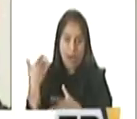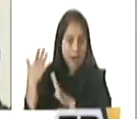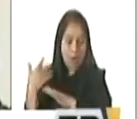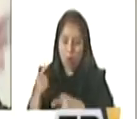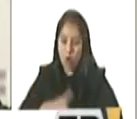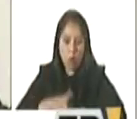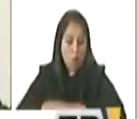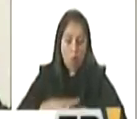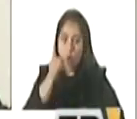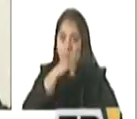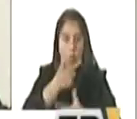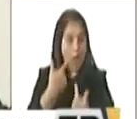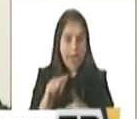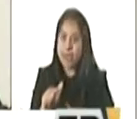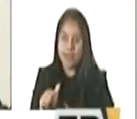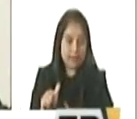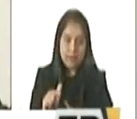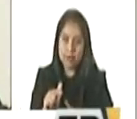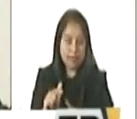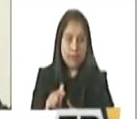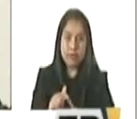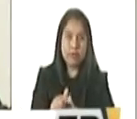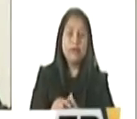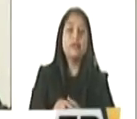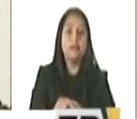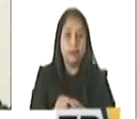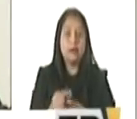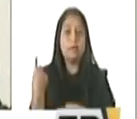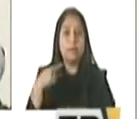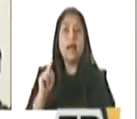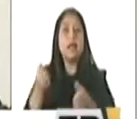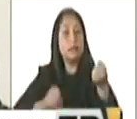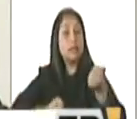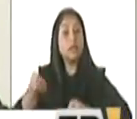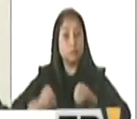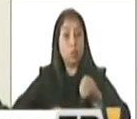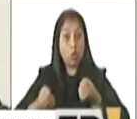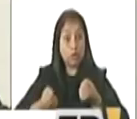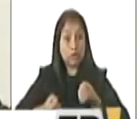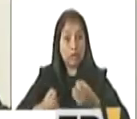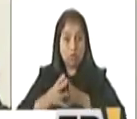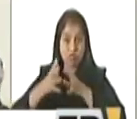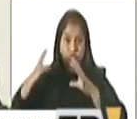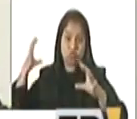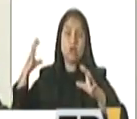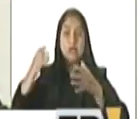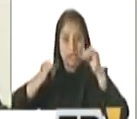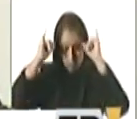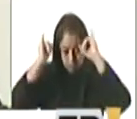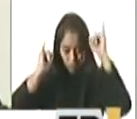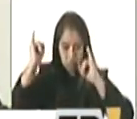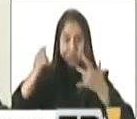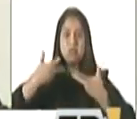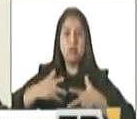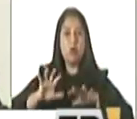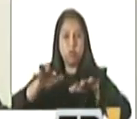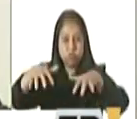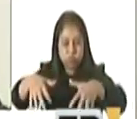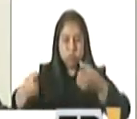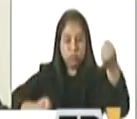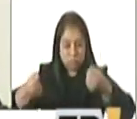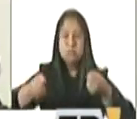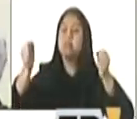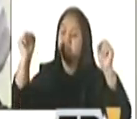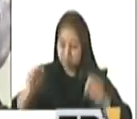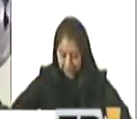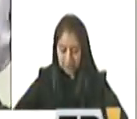hora. No hay restricciones de horarios para el transporte pesado. Todo el transporte pesado puede